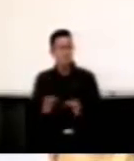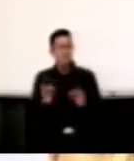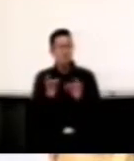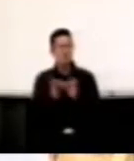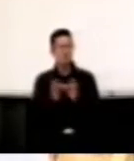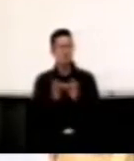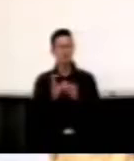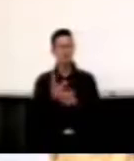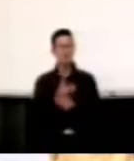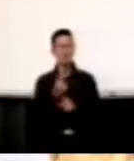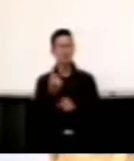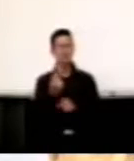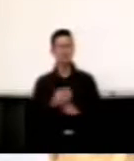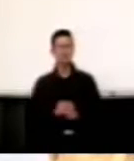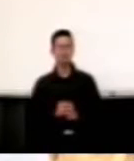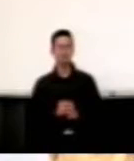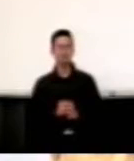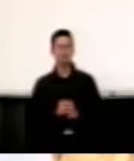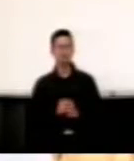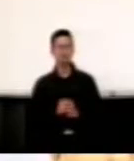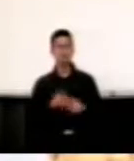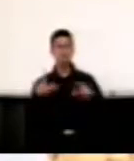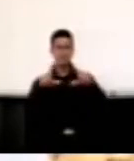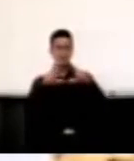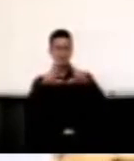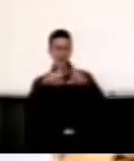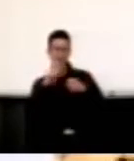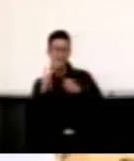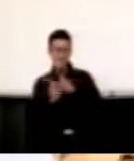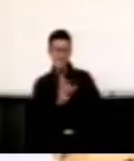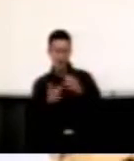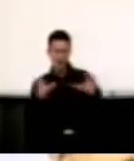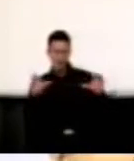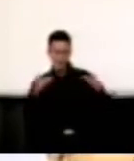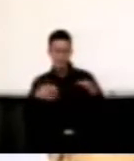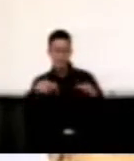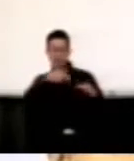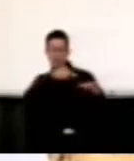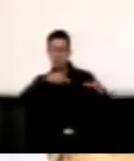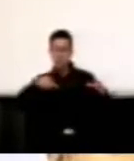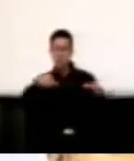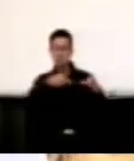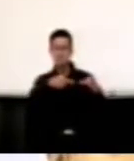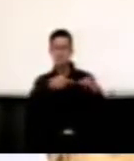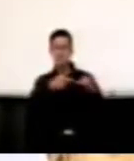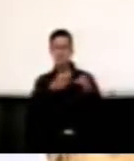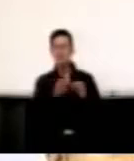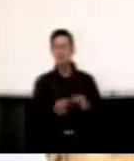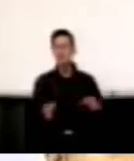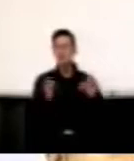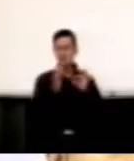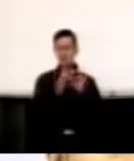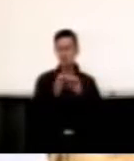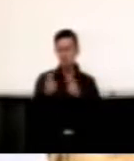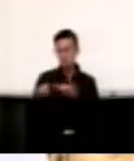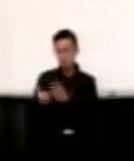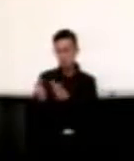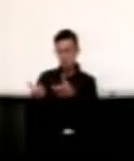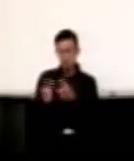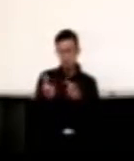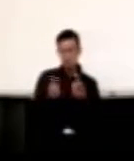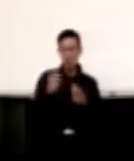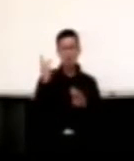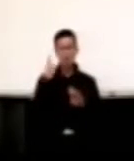sistema de partidos es muy relevante en el desarrollo democrático de un país. Y lo dicen muy bien los autores. Bueno,